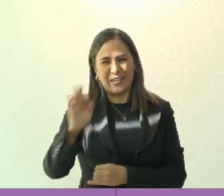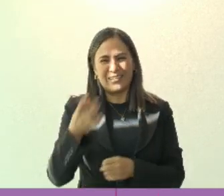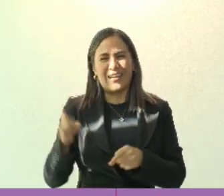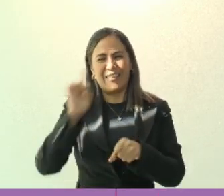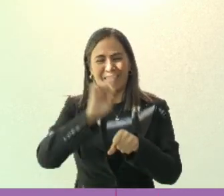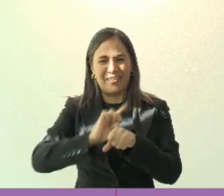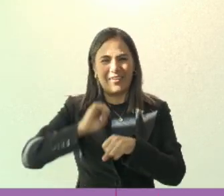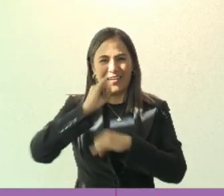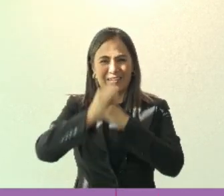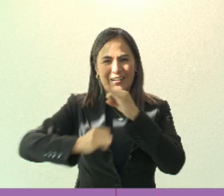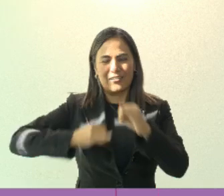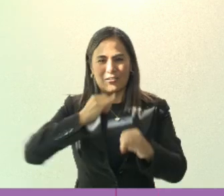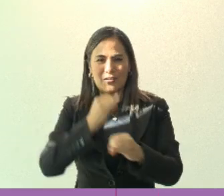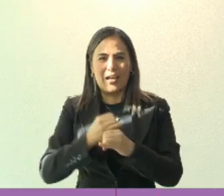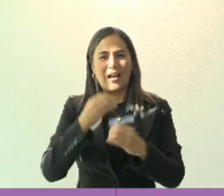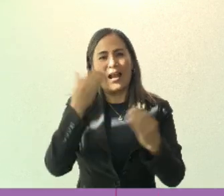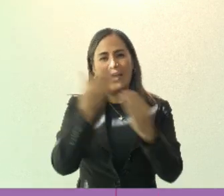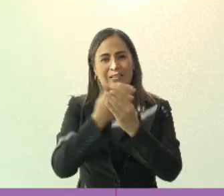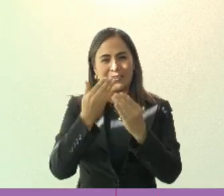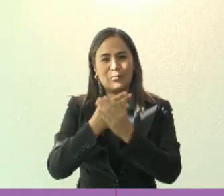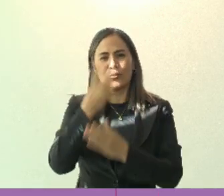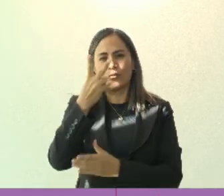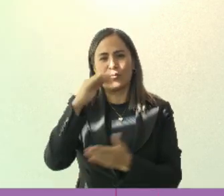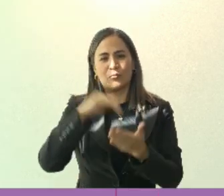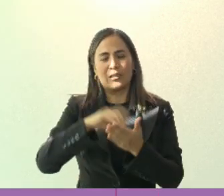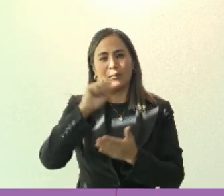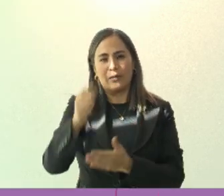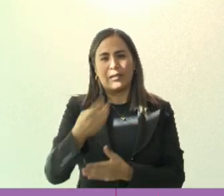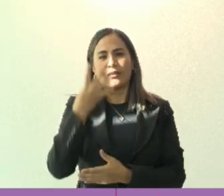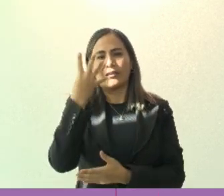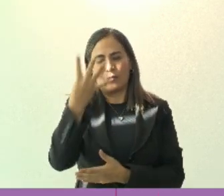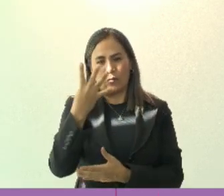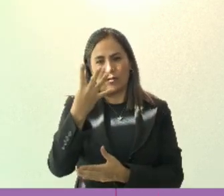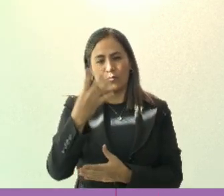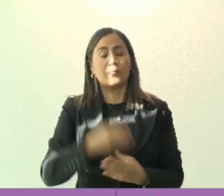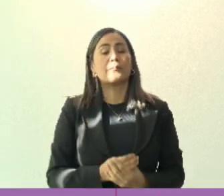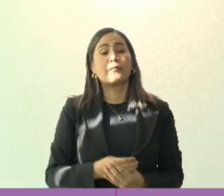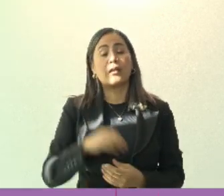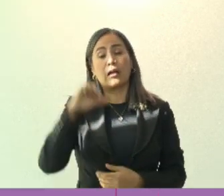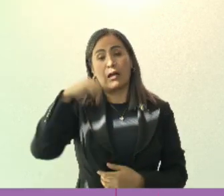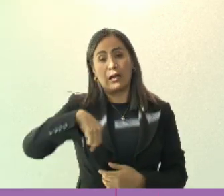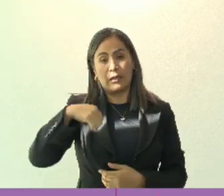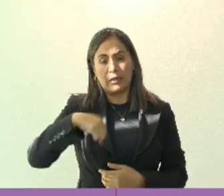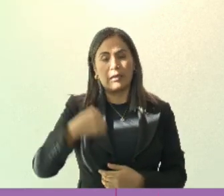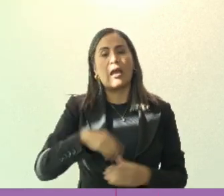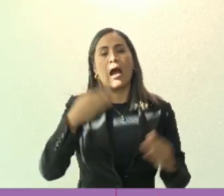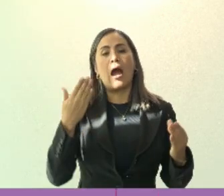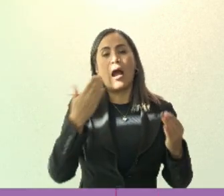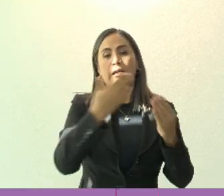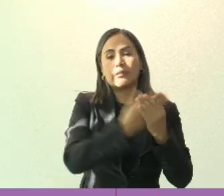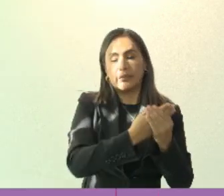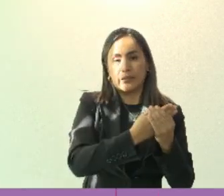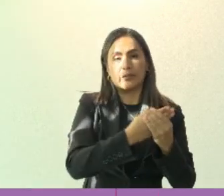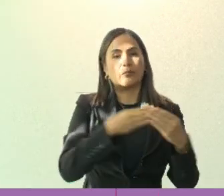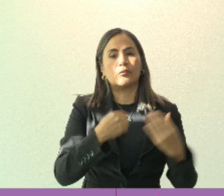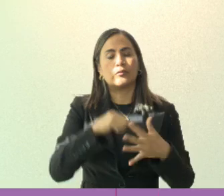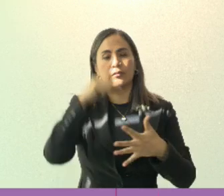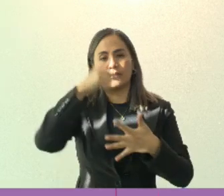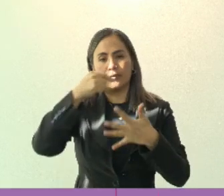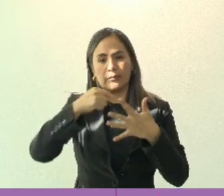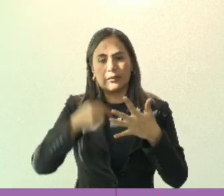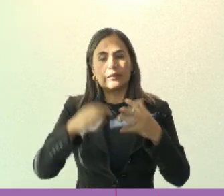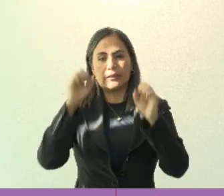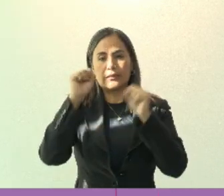los Archivos 2024, para esta segunda sesión, la Comisión de Archivos y Gestión Documental del Sistema Nacional